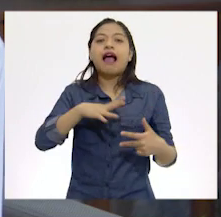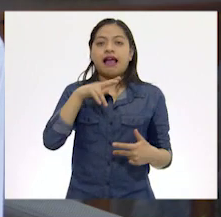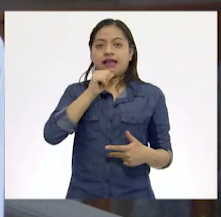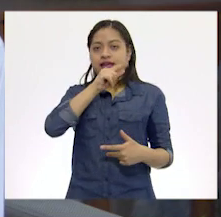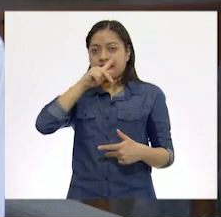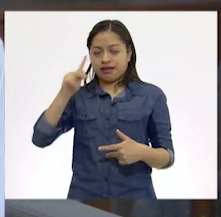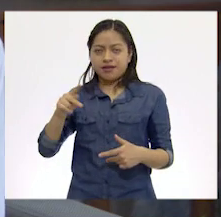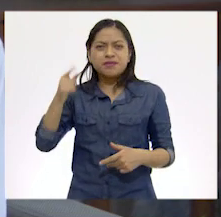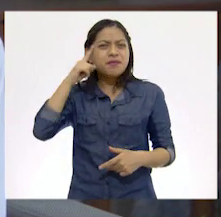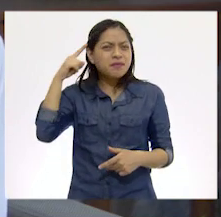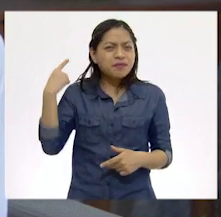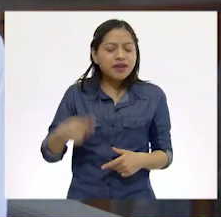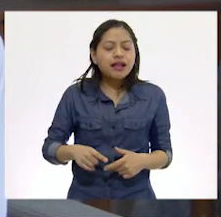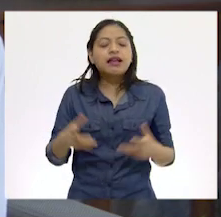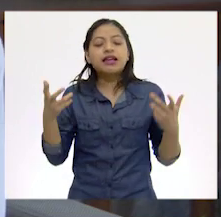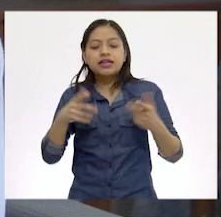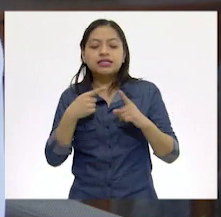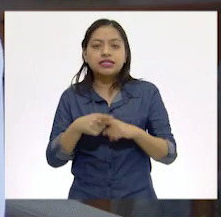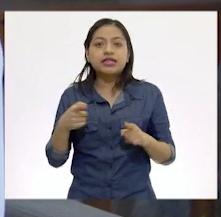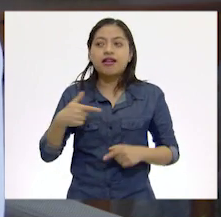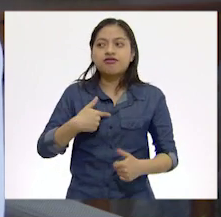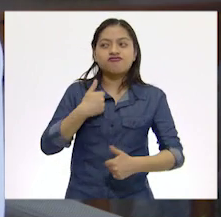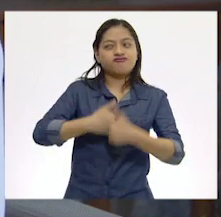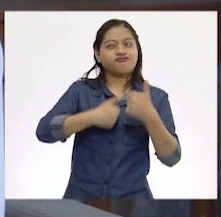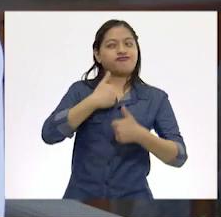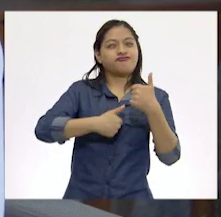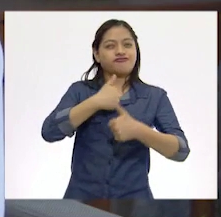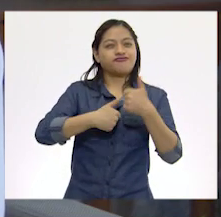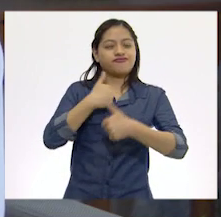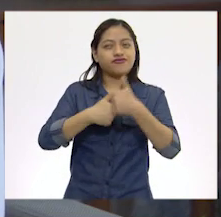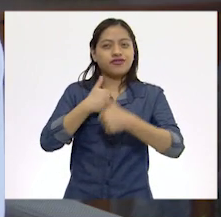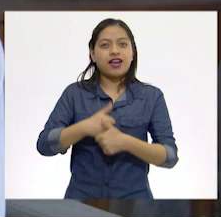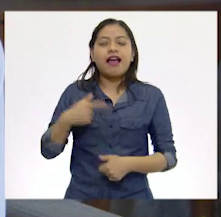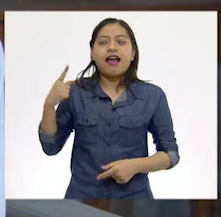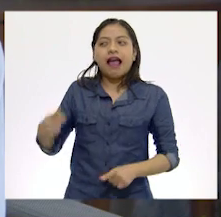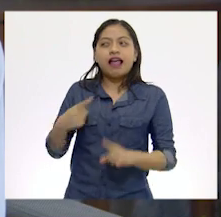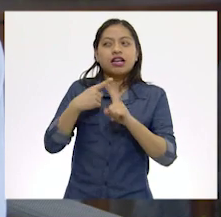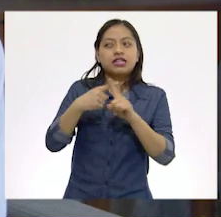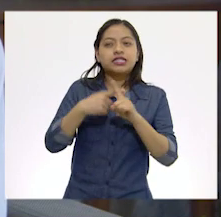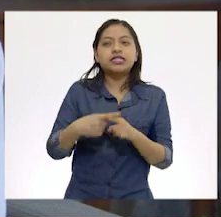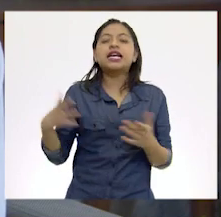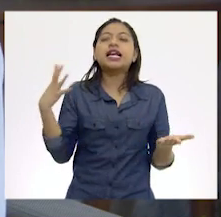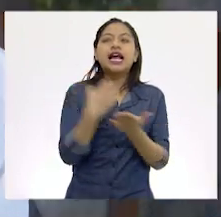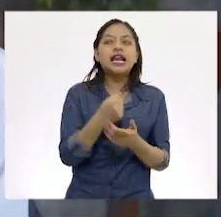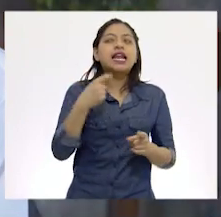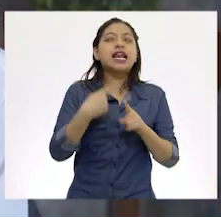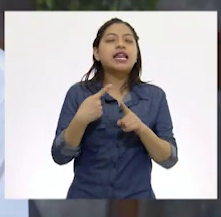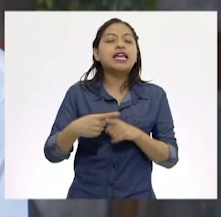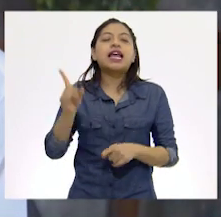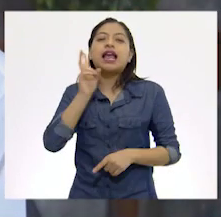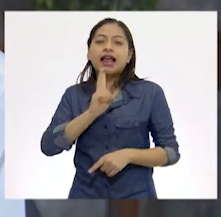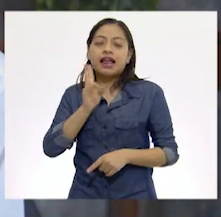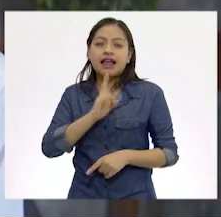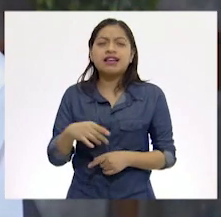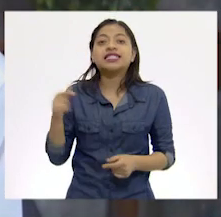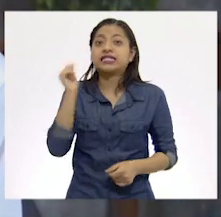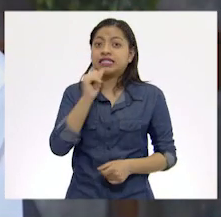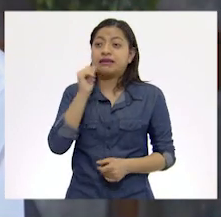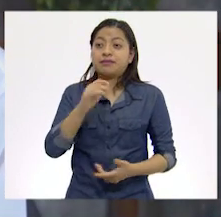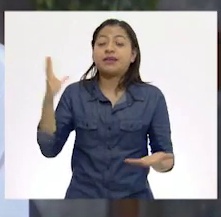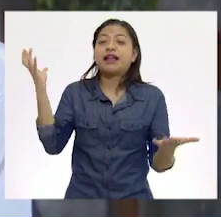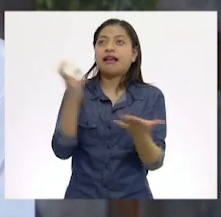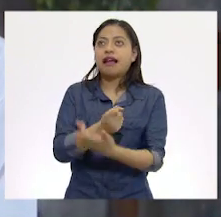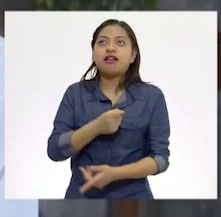hagamos y me gusta competir contra mis compañeros en las multiplicaciones y divisiones. Siempre gana alguien, como